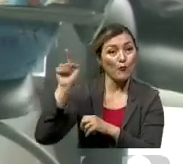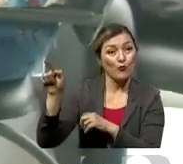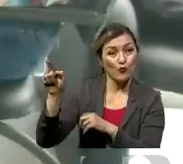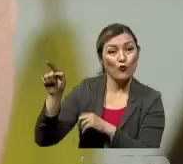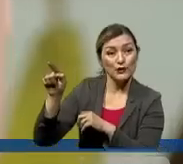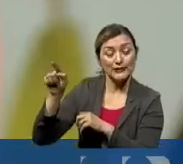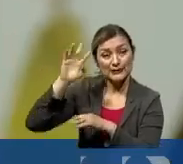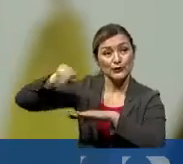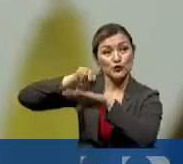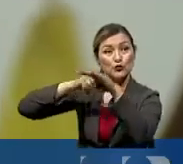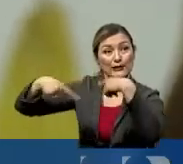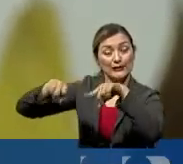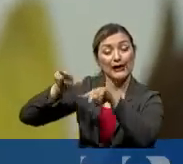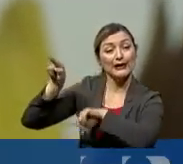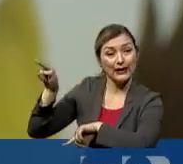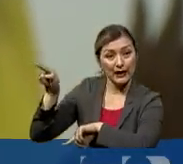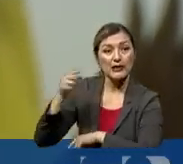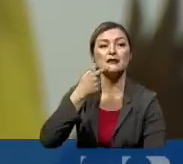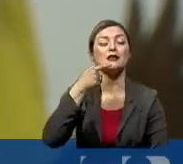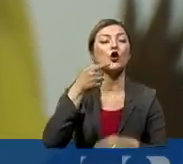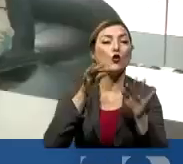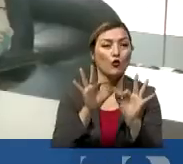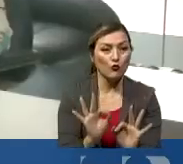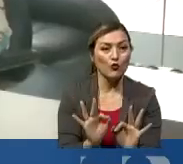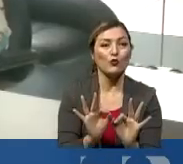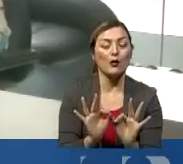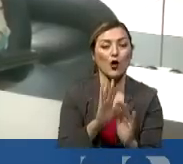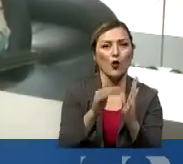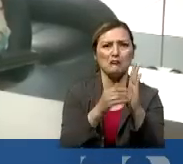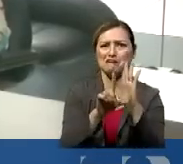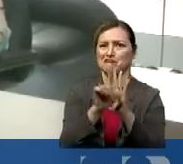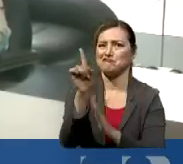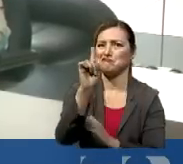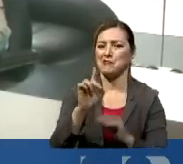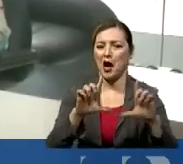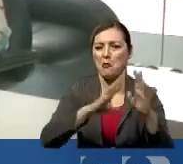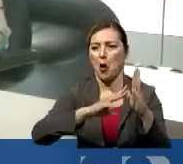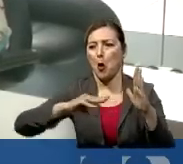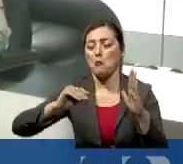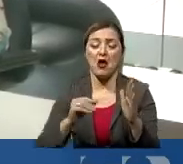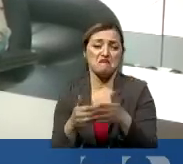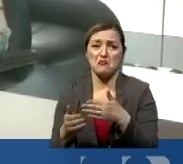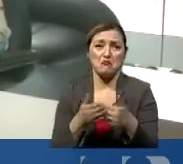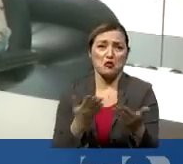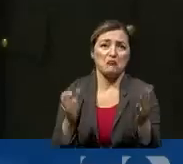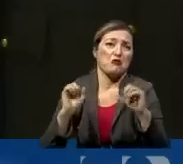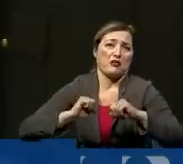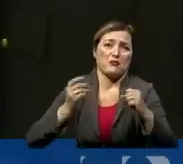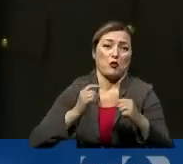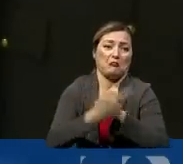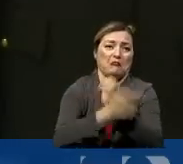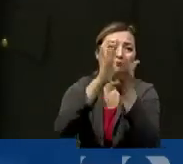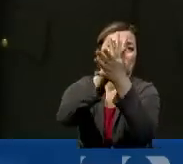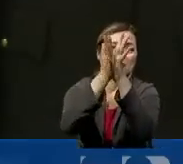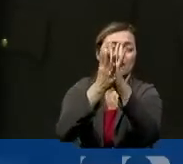Distrito Metropolitano de Quito, Jairo Barrera, confirmó que este no es un delito y precisó que se inicia un proceso administrativo. Netamente